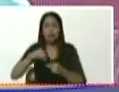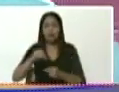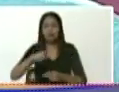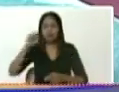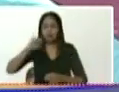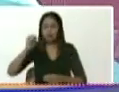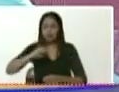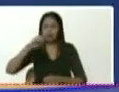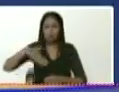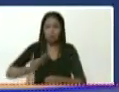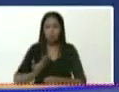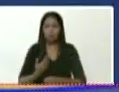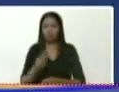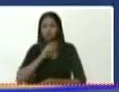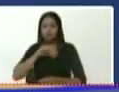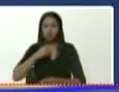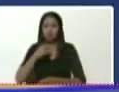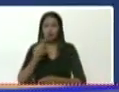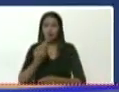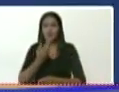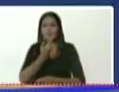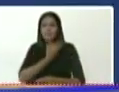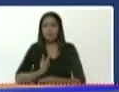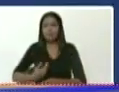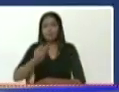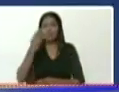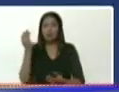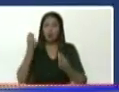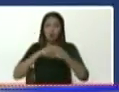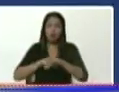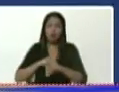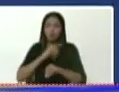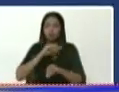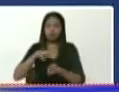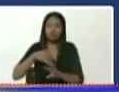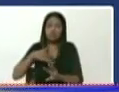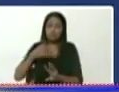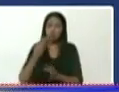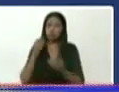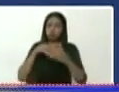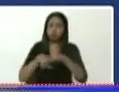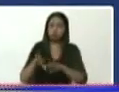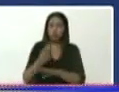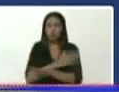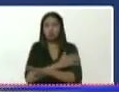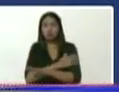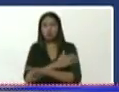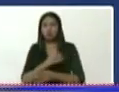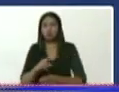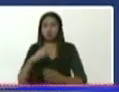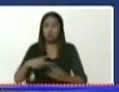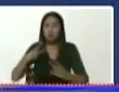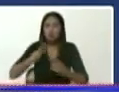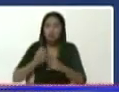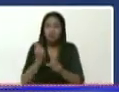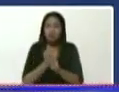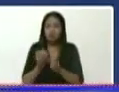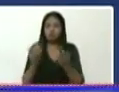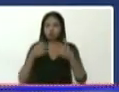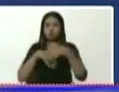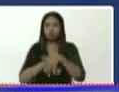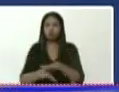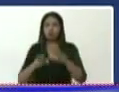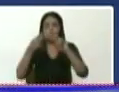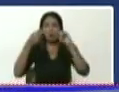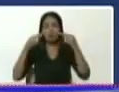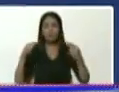es. Y hemos, presidente, acordado, es lo que hemos sentido, nos ha transmitido la oposición, la voluntad de trabajar juntos por la paz